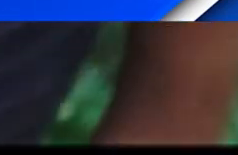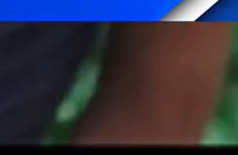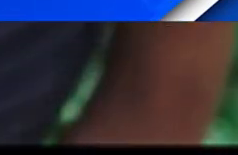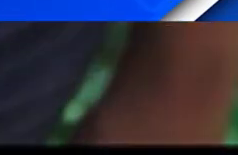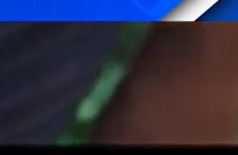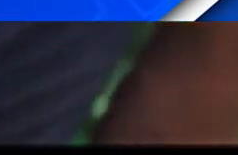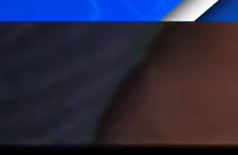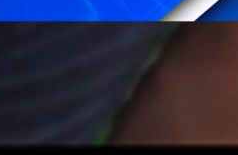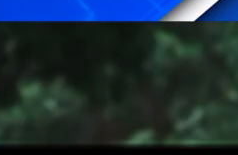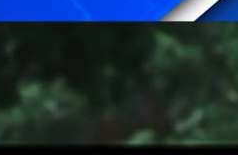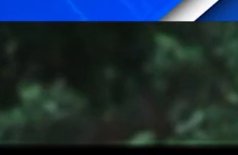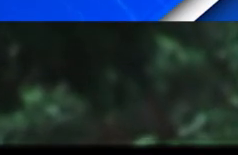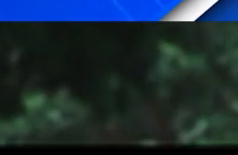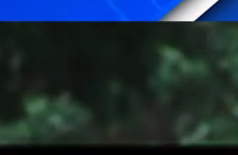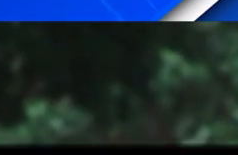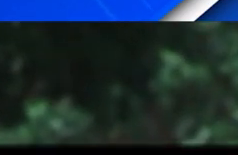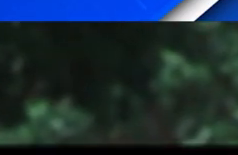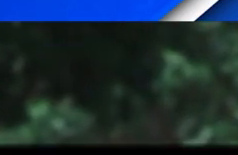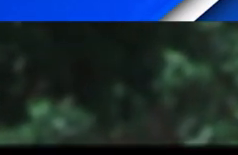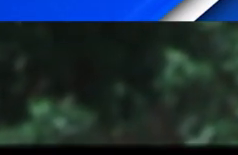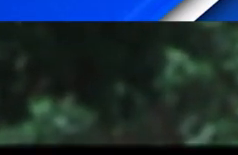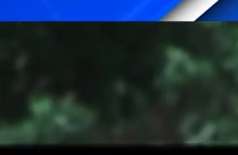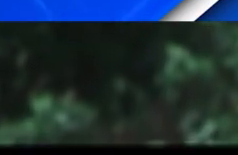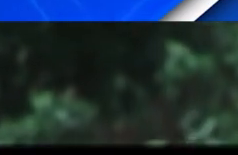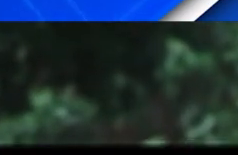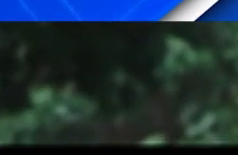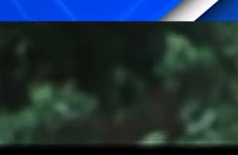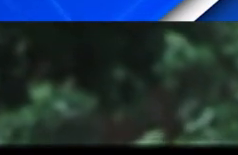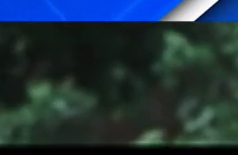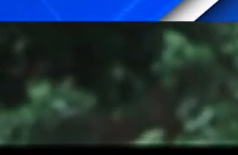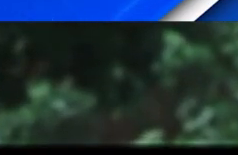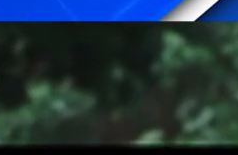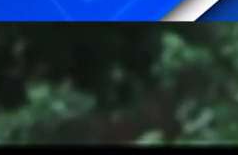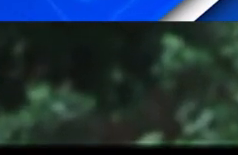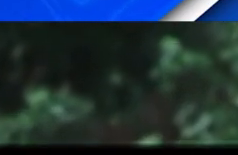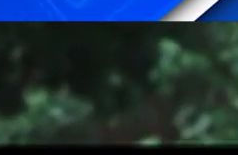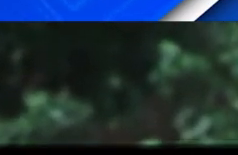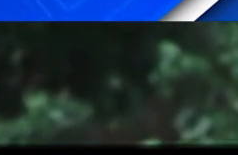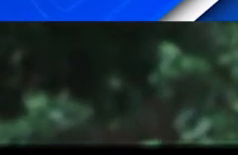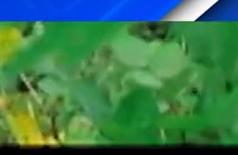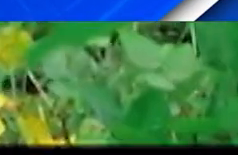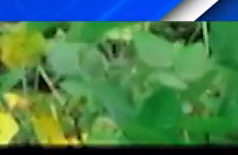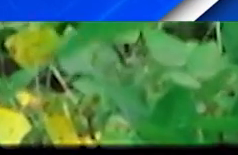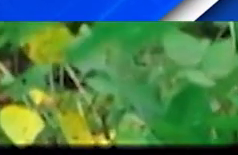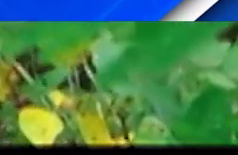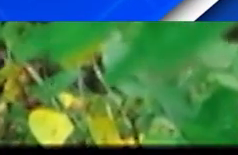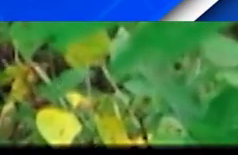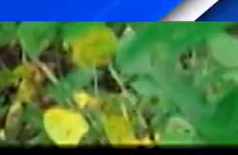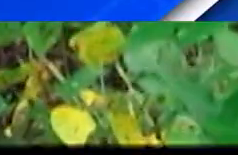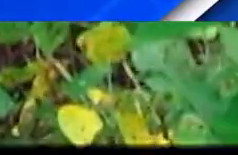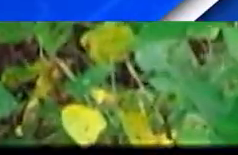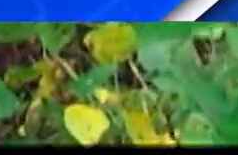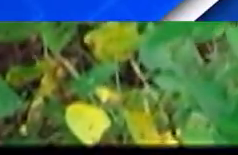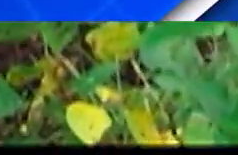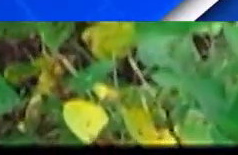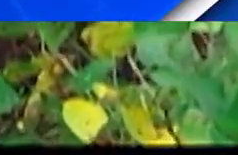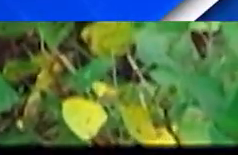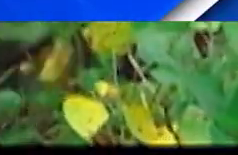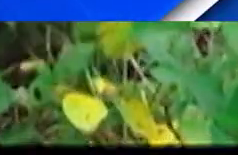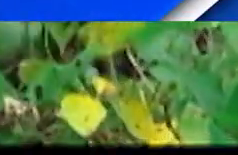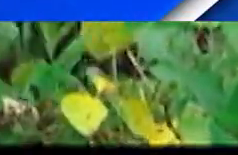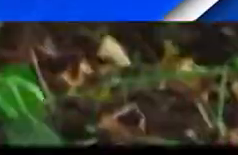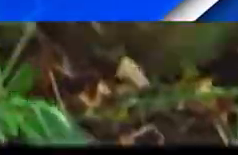un gran aporte a la economía nacional, con más de 670 millones de dólares y generando más de